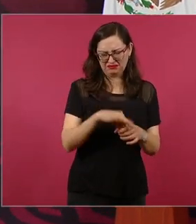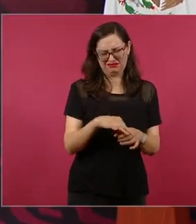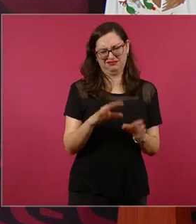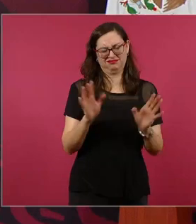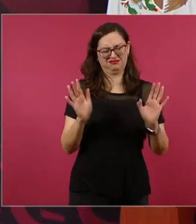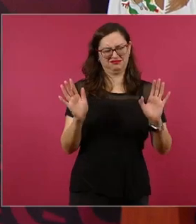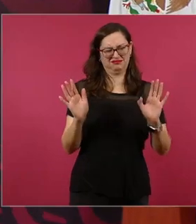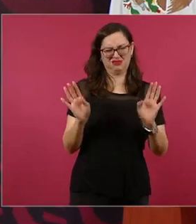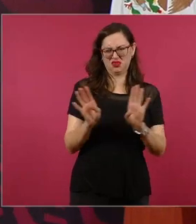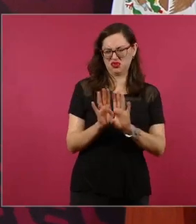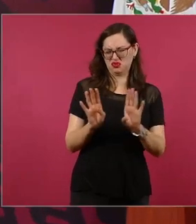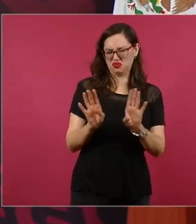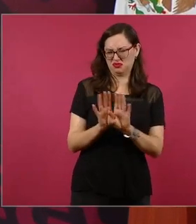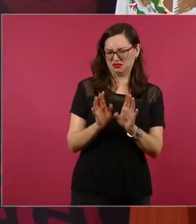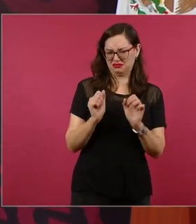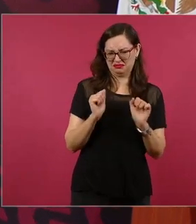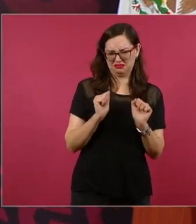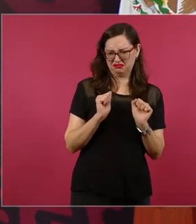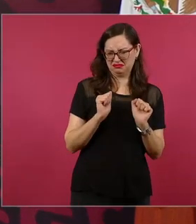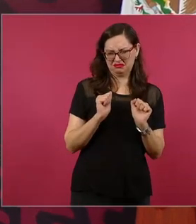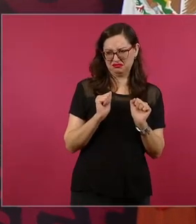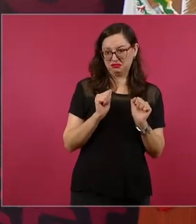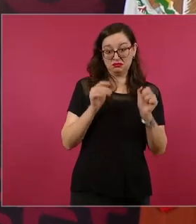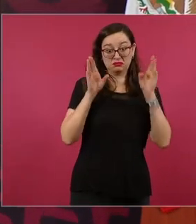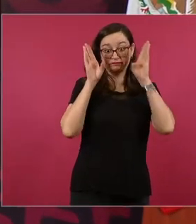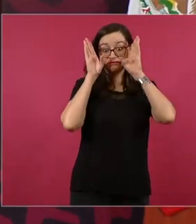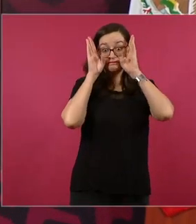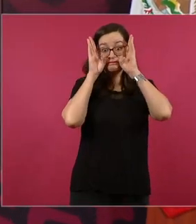Porque son muy conservadores.